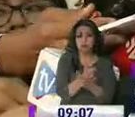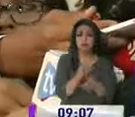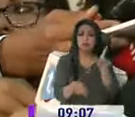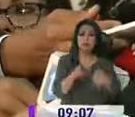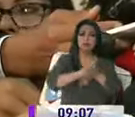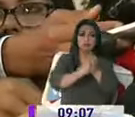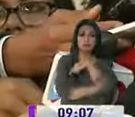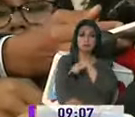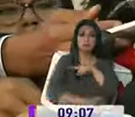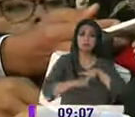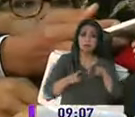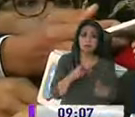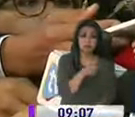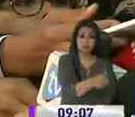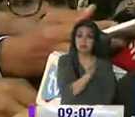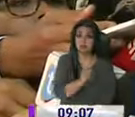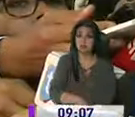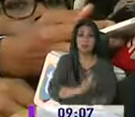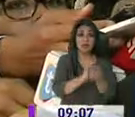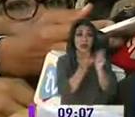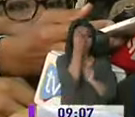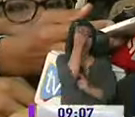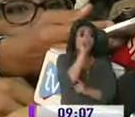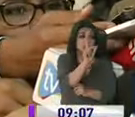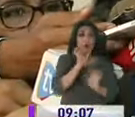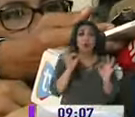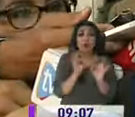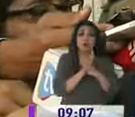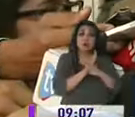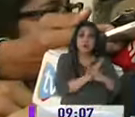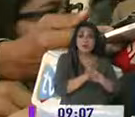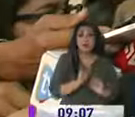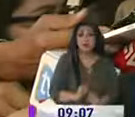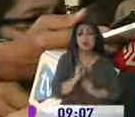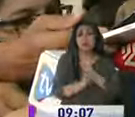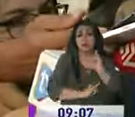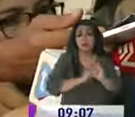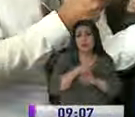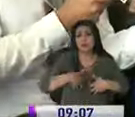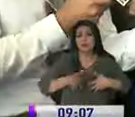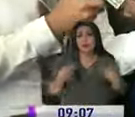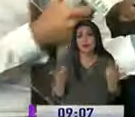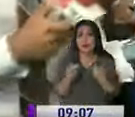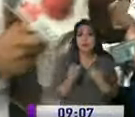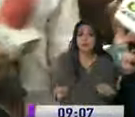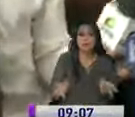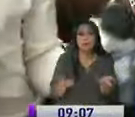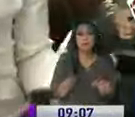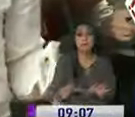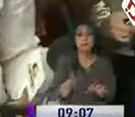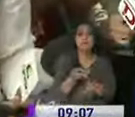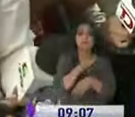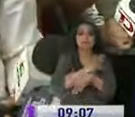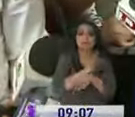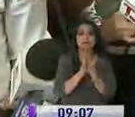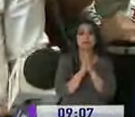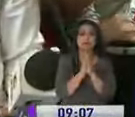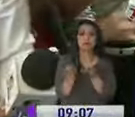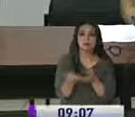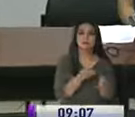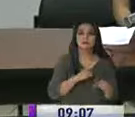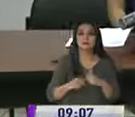sanciones. Existen los canales suficientes a nivel nacional e internacional para hacer los reclamos pertinentes. En la legislatura esperan que el pedido sea admitido